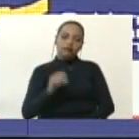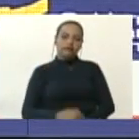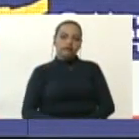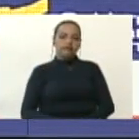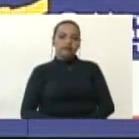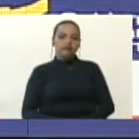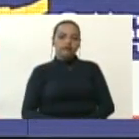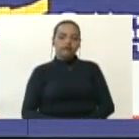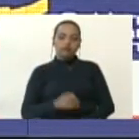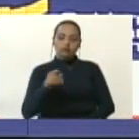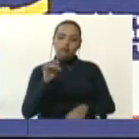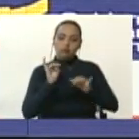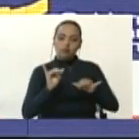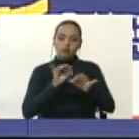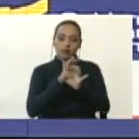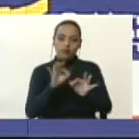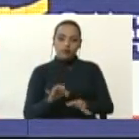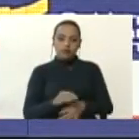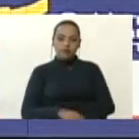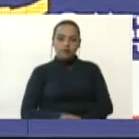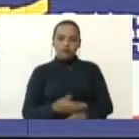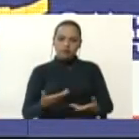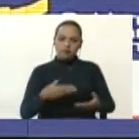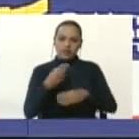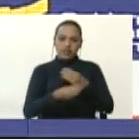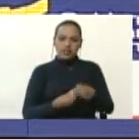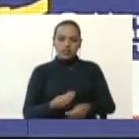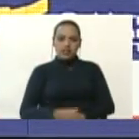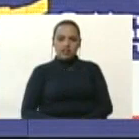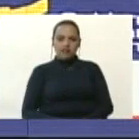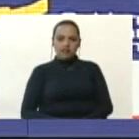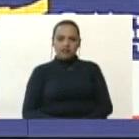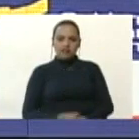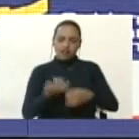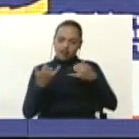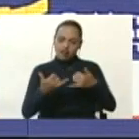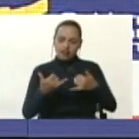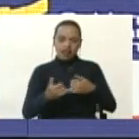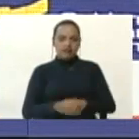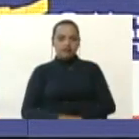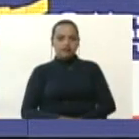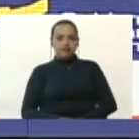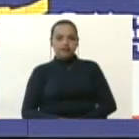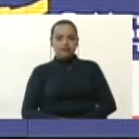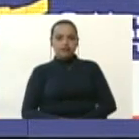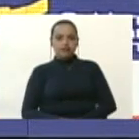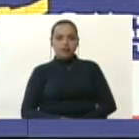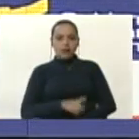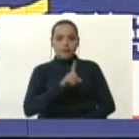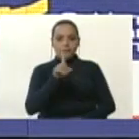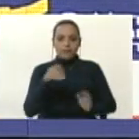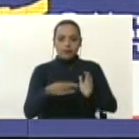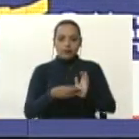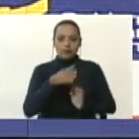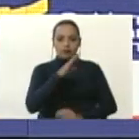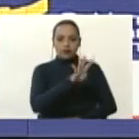el estilo. Vamos a hacerlo, compañeros, desde ya. Fíjense ustedes,